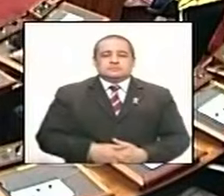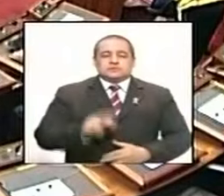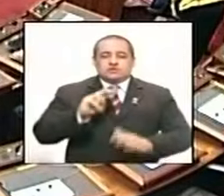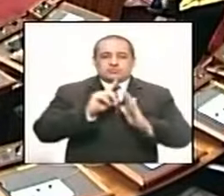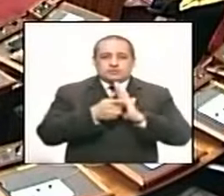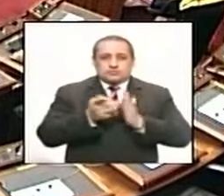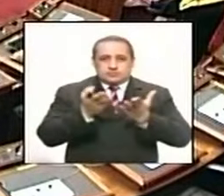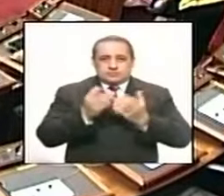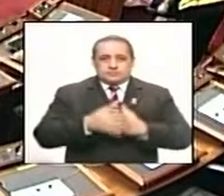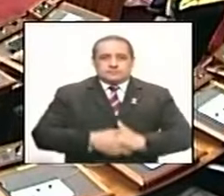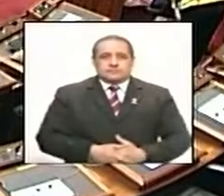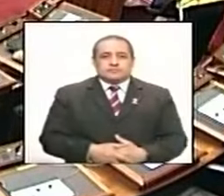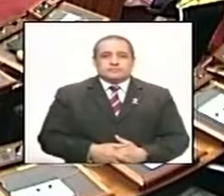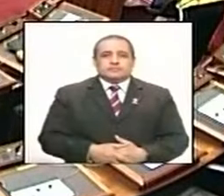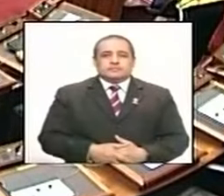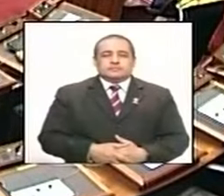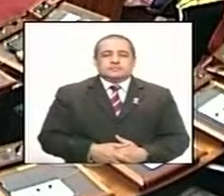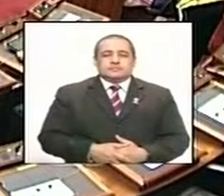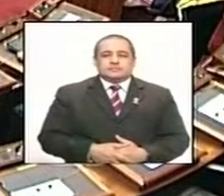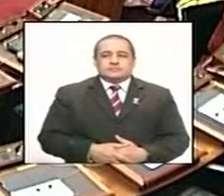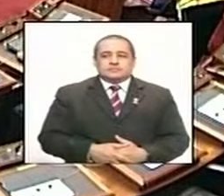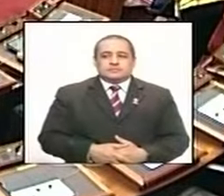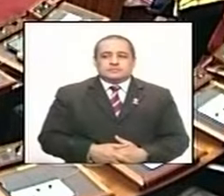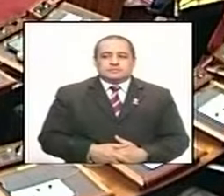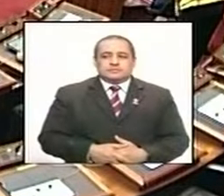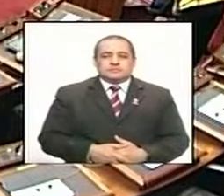2 minutos, por favor. Gracias, presidenta.